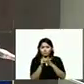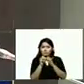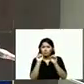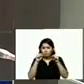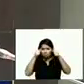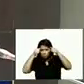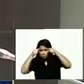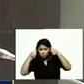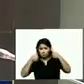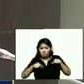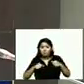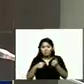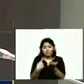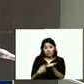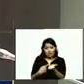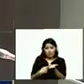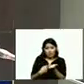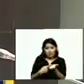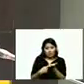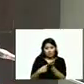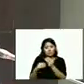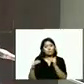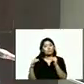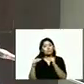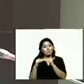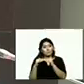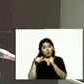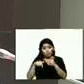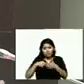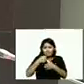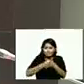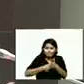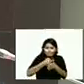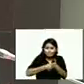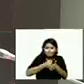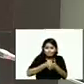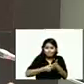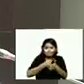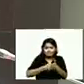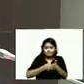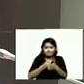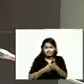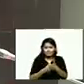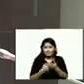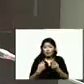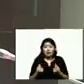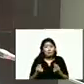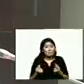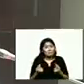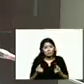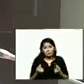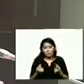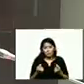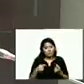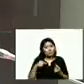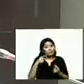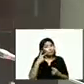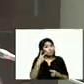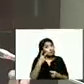solución bipartidista y para eso estamos peleando. Pero dada la inmediatez de que esto se vence el 2 de enero,